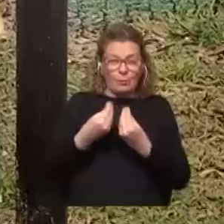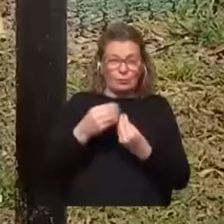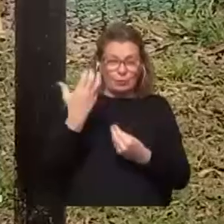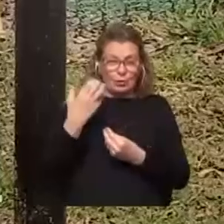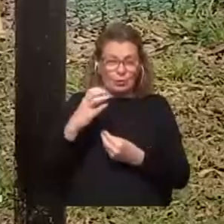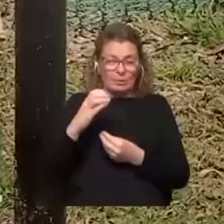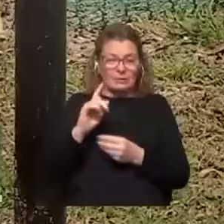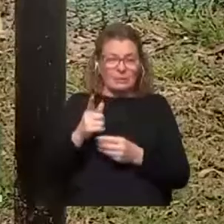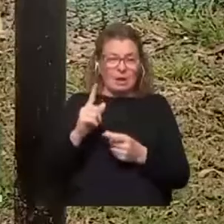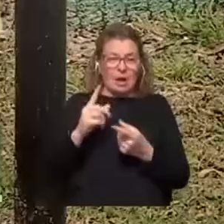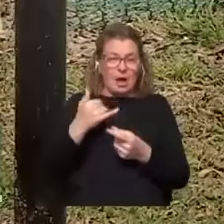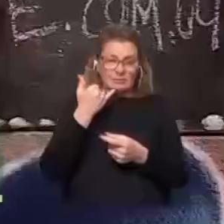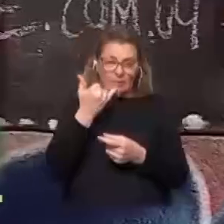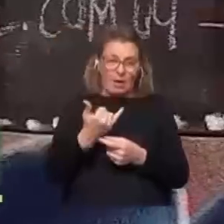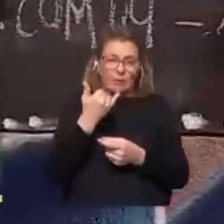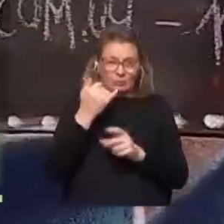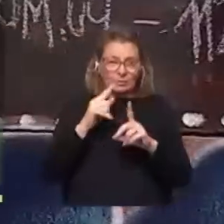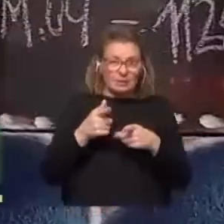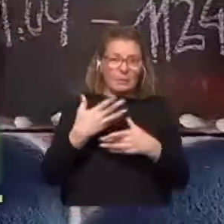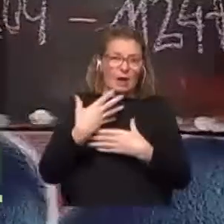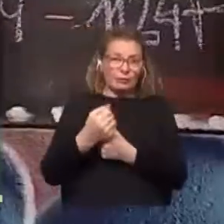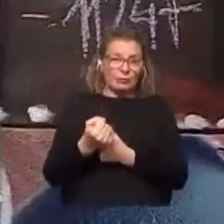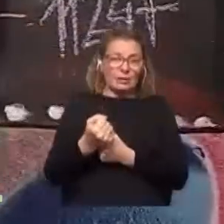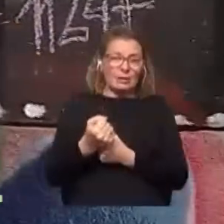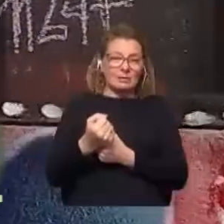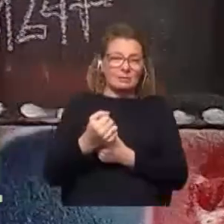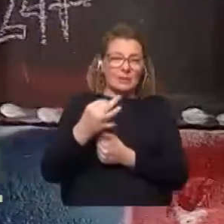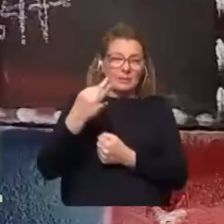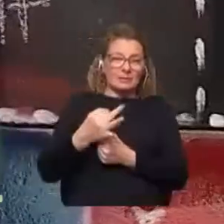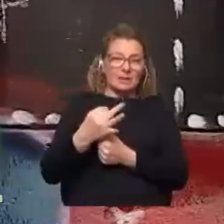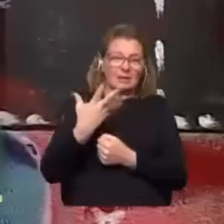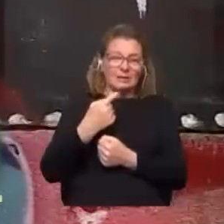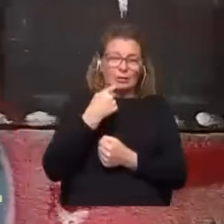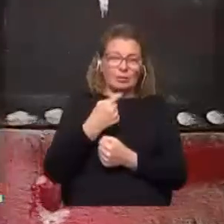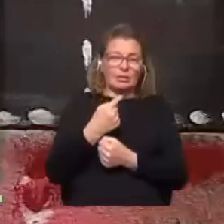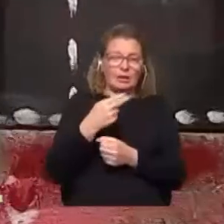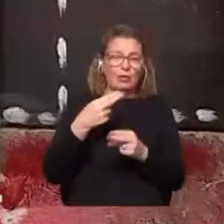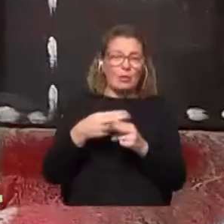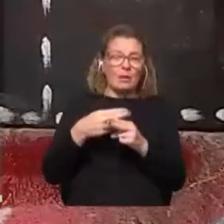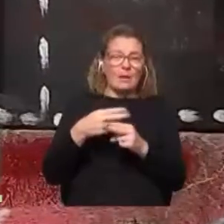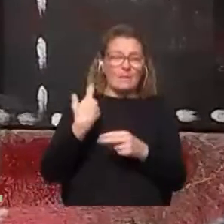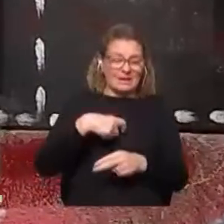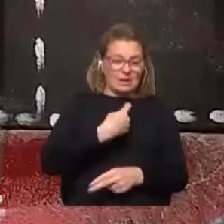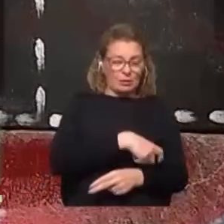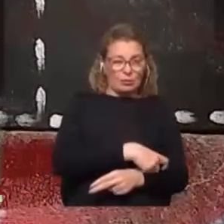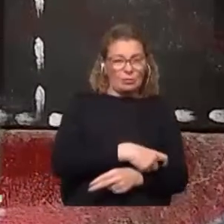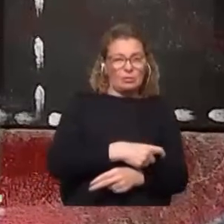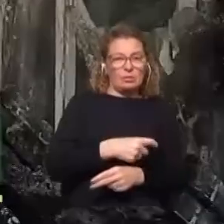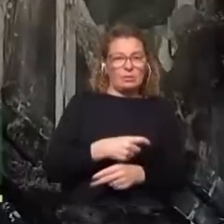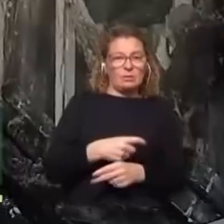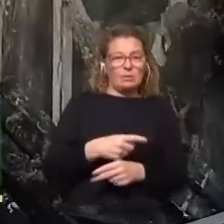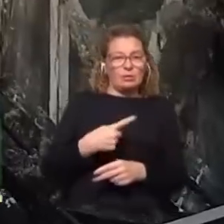han contactado con nosotros para para dar una mano especialmente y lo quiero nombrar a peñarol que